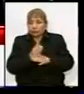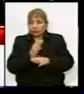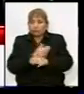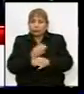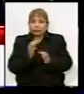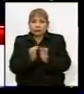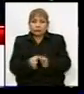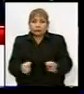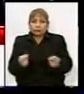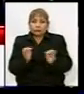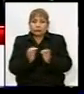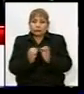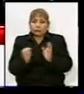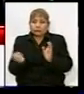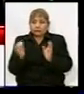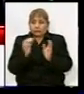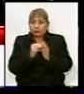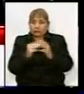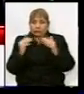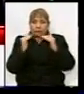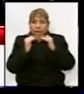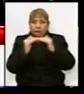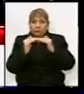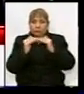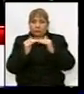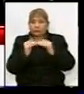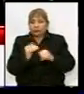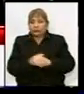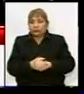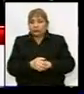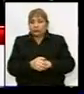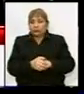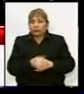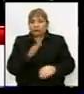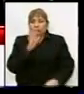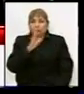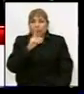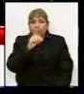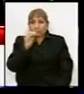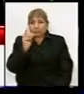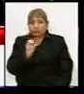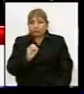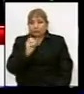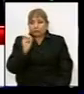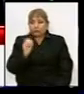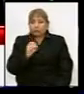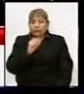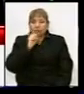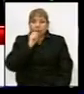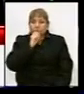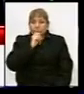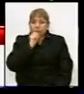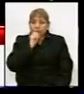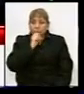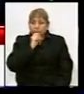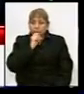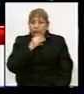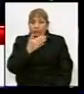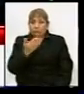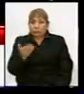es incorporar la paridad el 51% de la población son mujeres